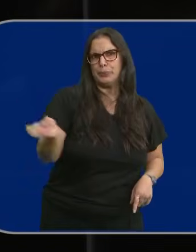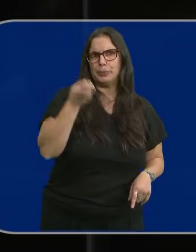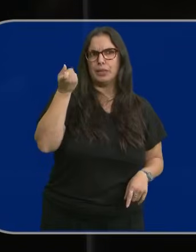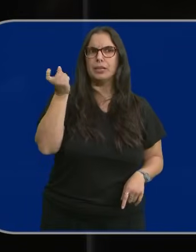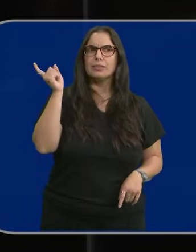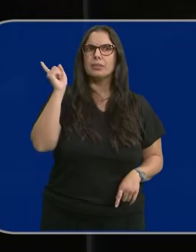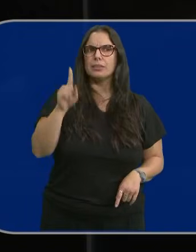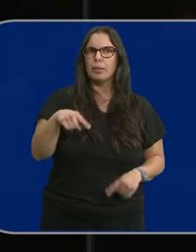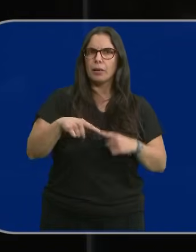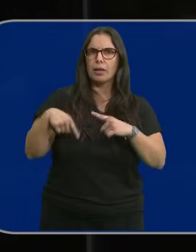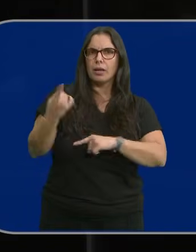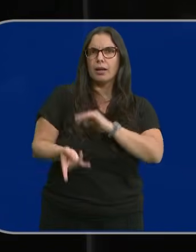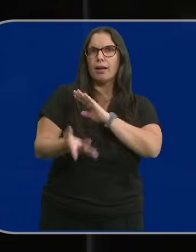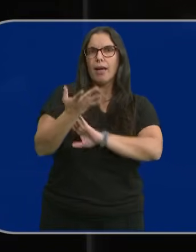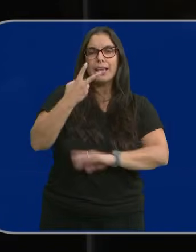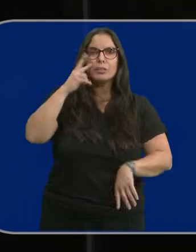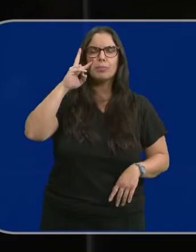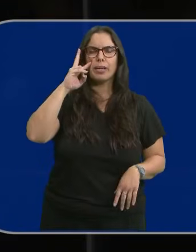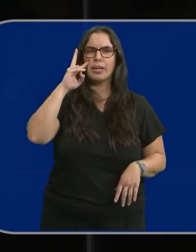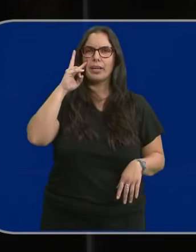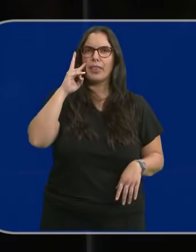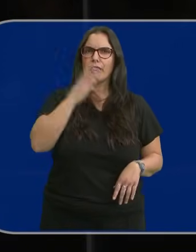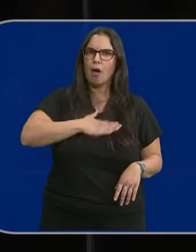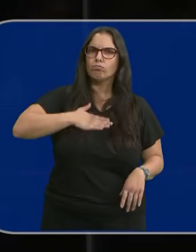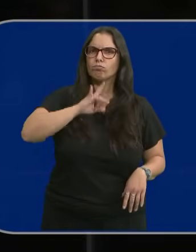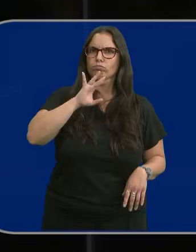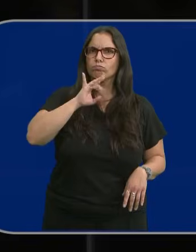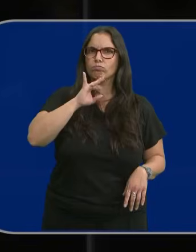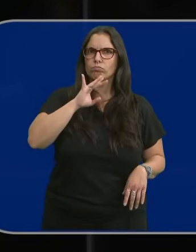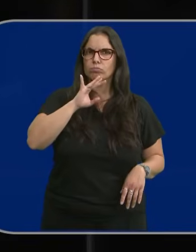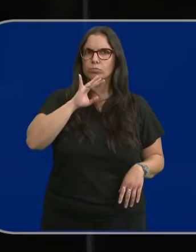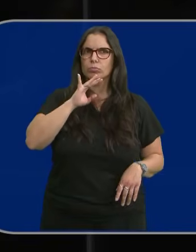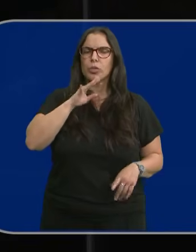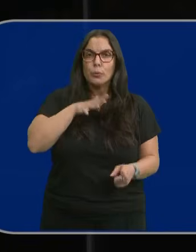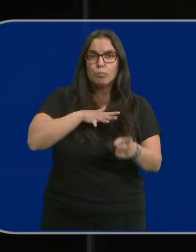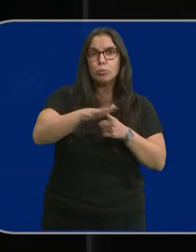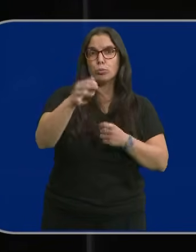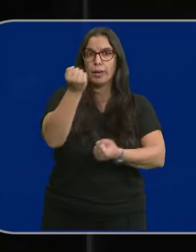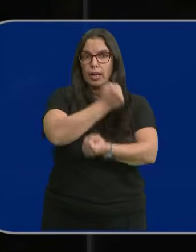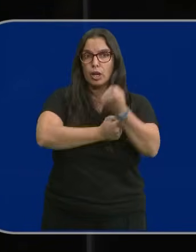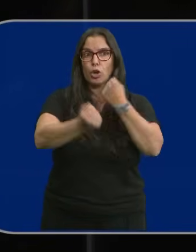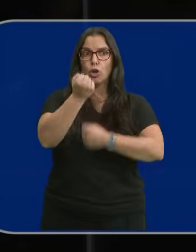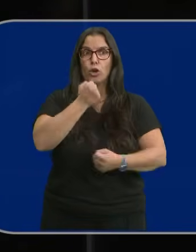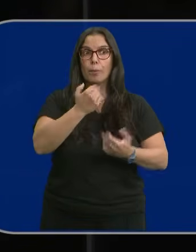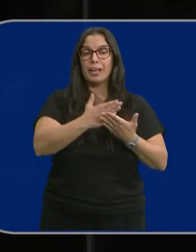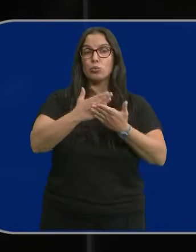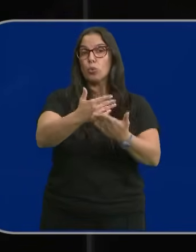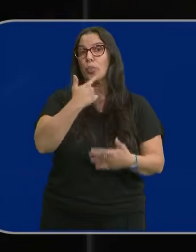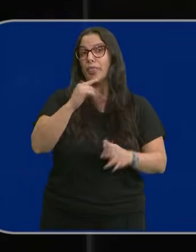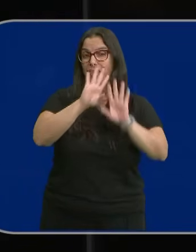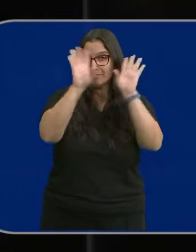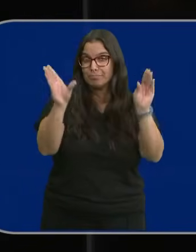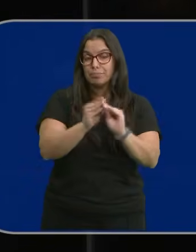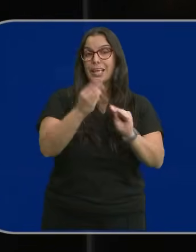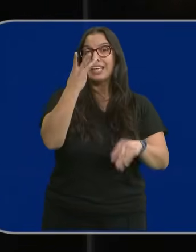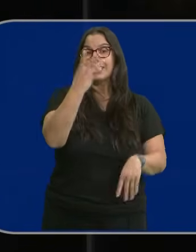que también ha generado una experiencia profundamente satisfactoria, con un impacto económico que este estudio cifra en